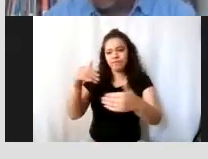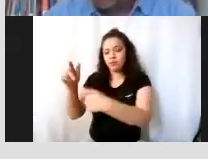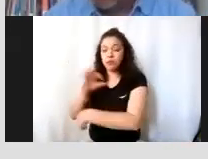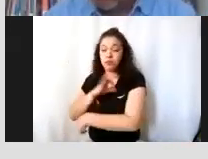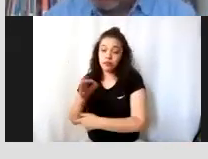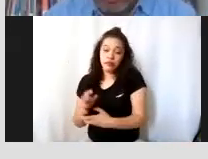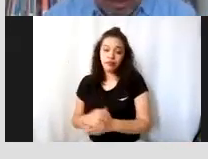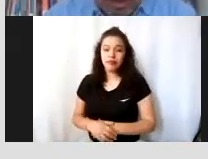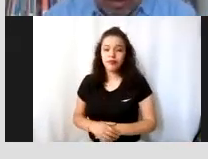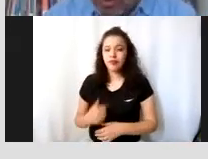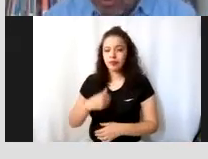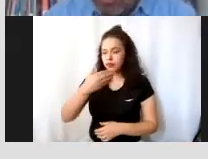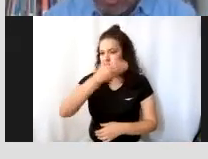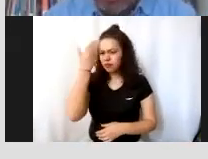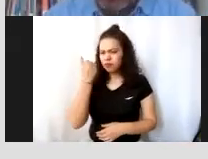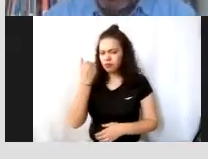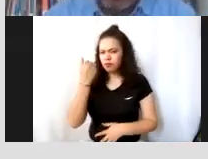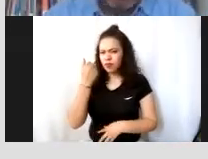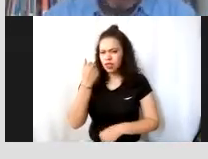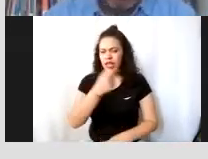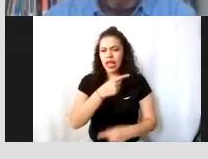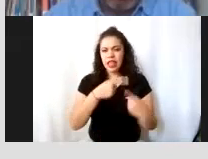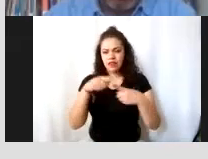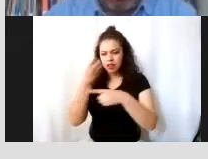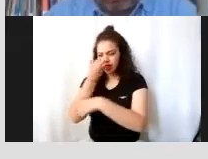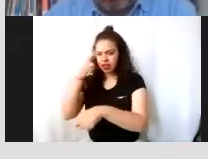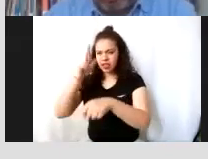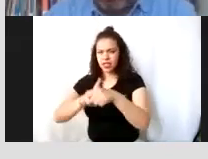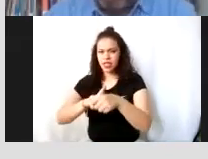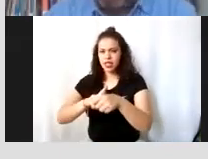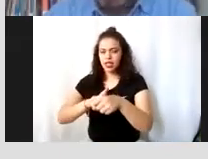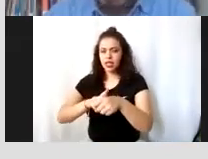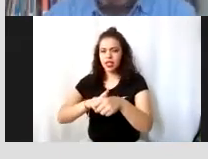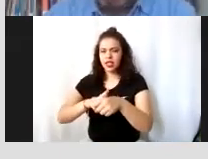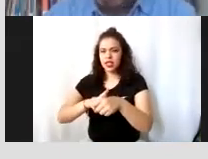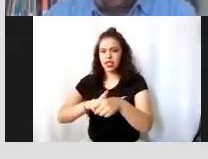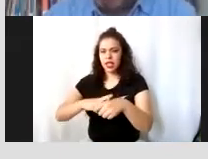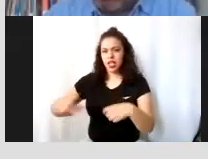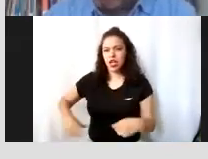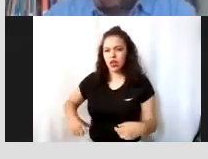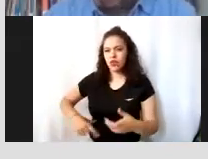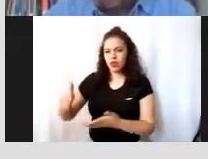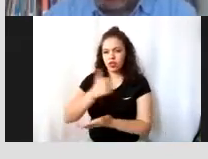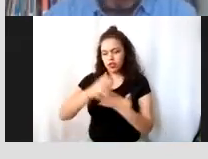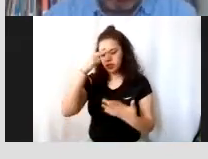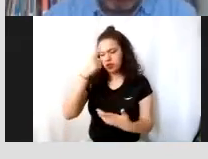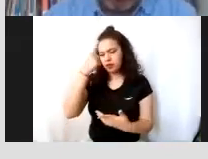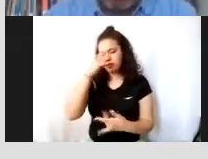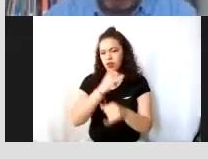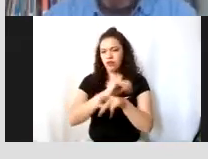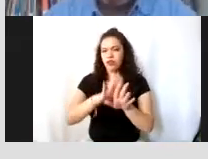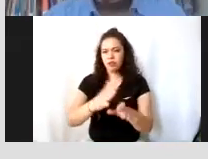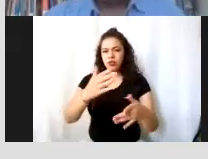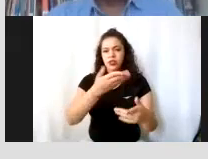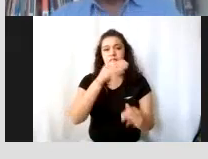les pregunto, ¿se acercan a ustedes las diversas secretarías de parte del gobierno de la Ciudad de México para pedirles condensados de